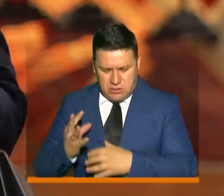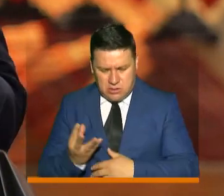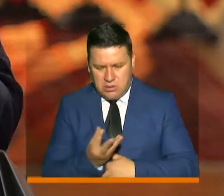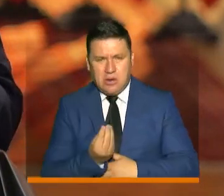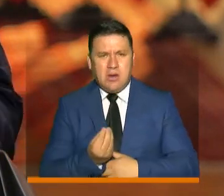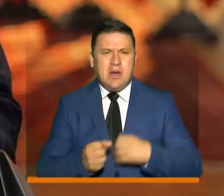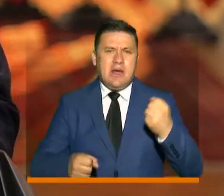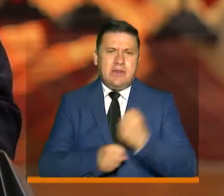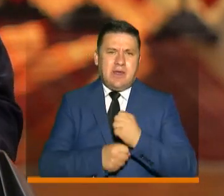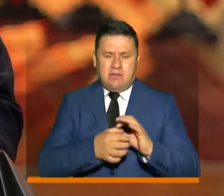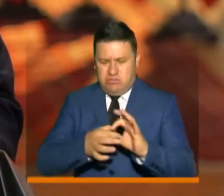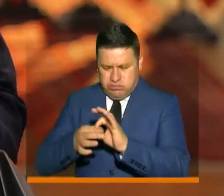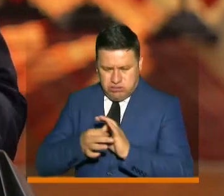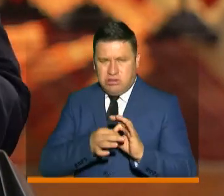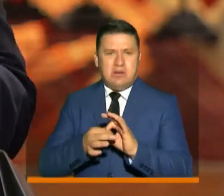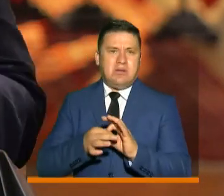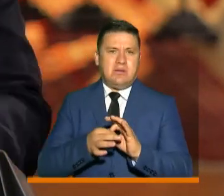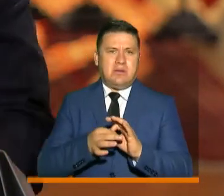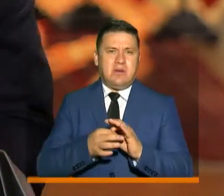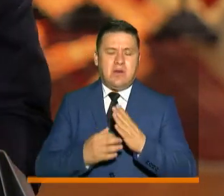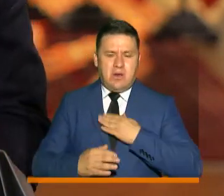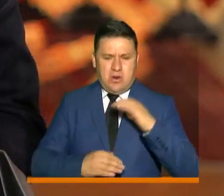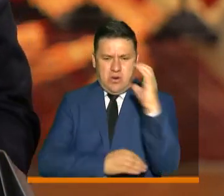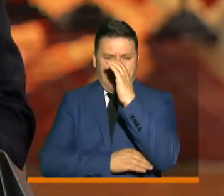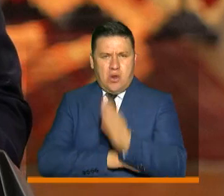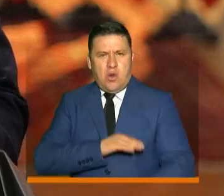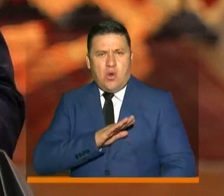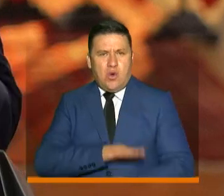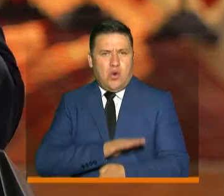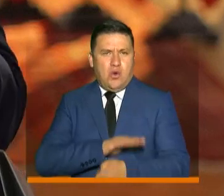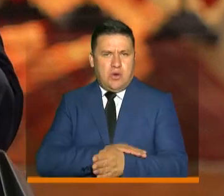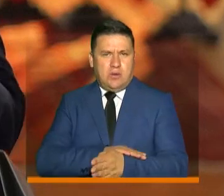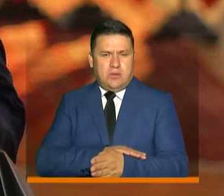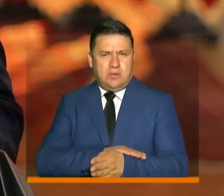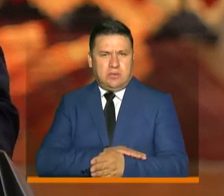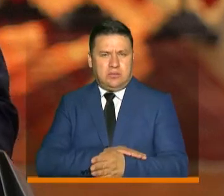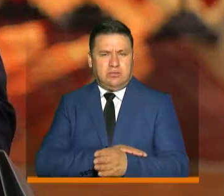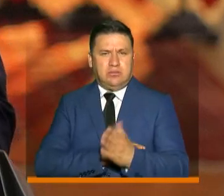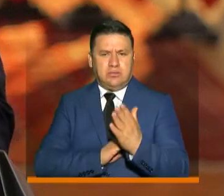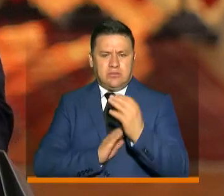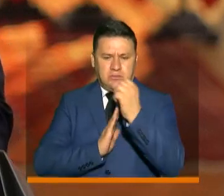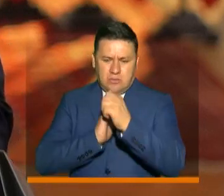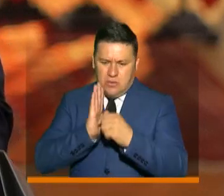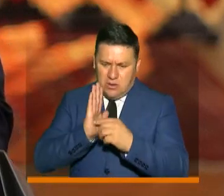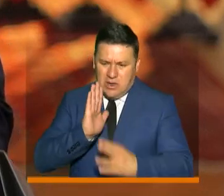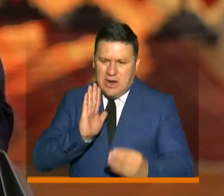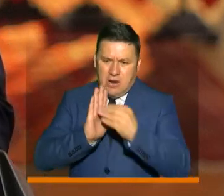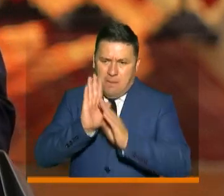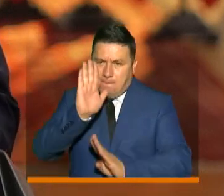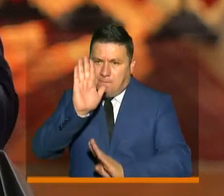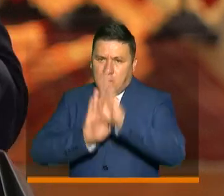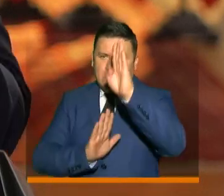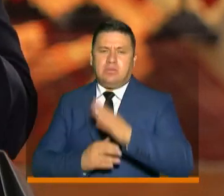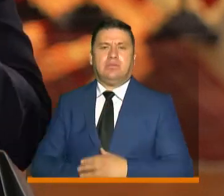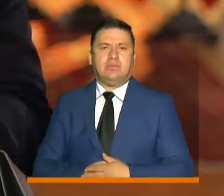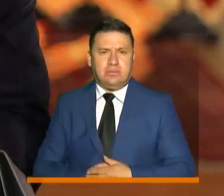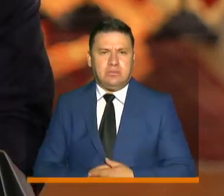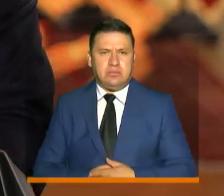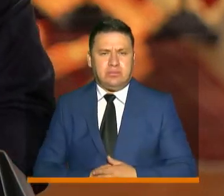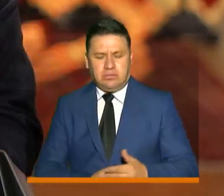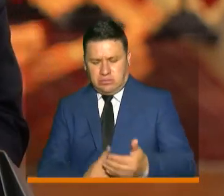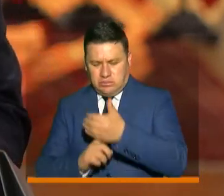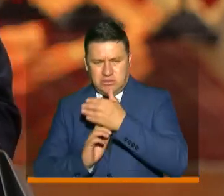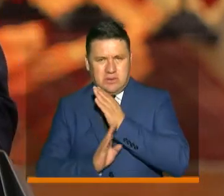trabajando en equipo para que nuestro país continúe bajo las riendas del progreso tenemos que